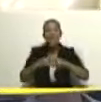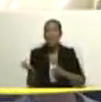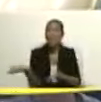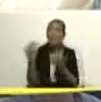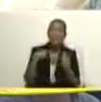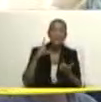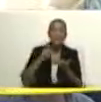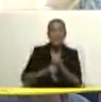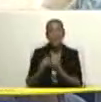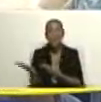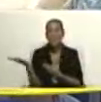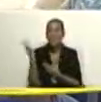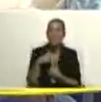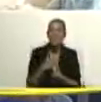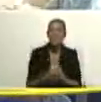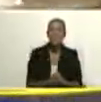acá.